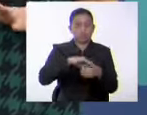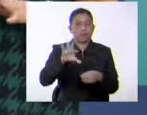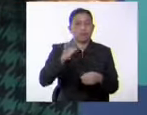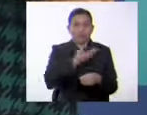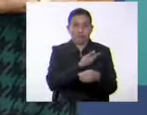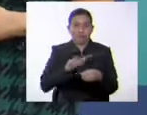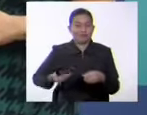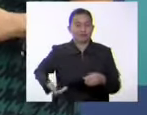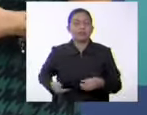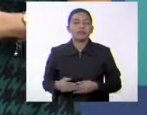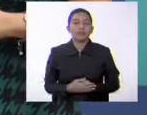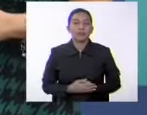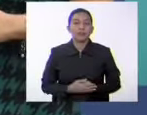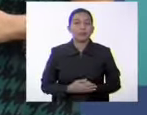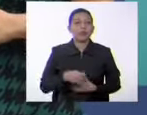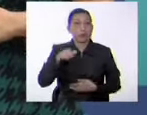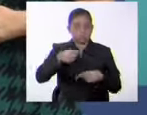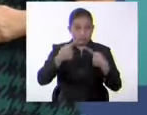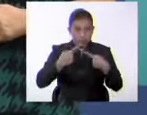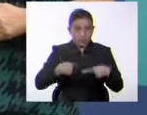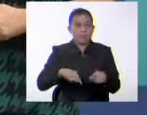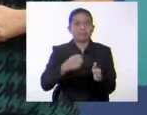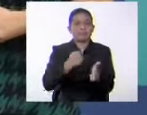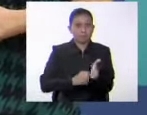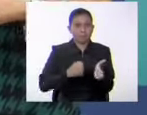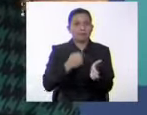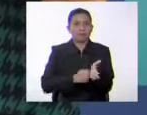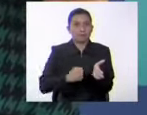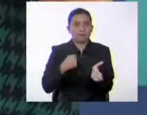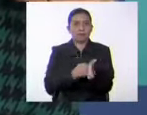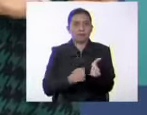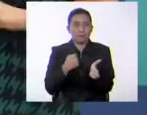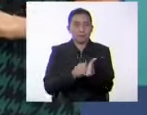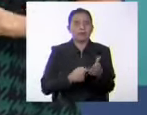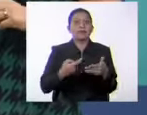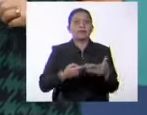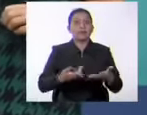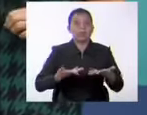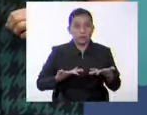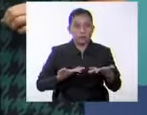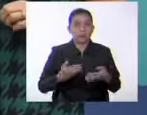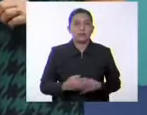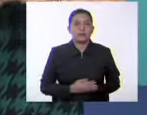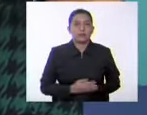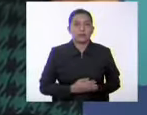eso sí hay que seguir insistiendo, ¿verdad?, son los derechos civiles